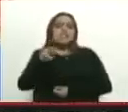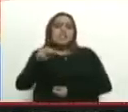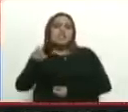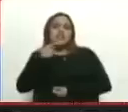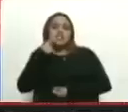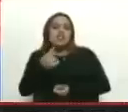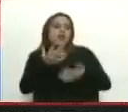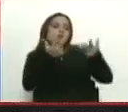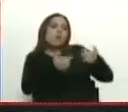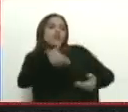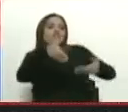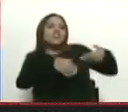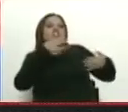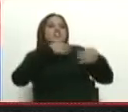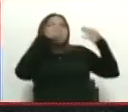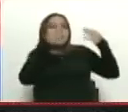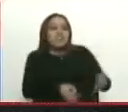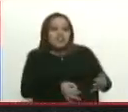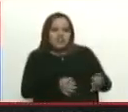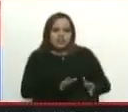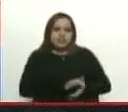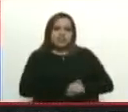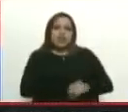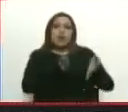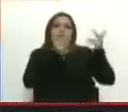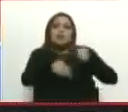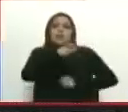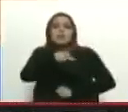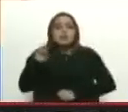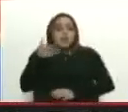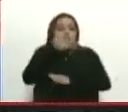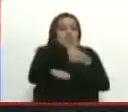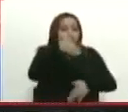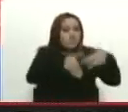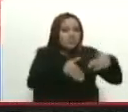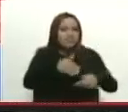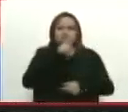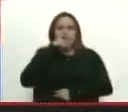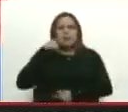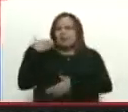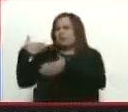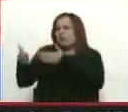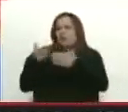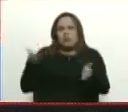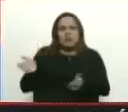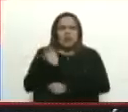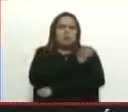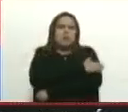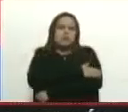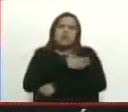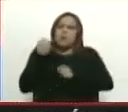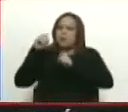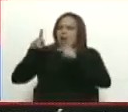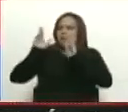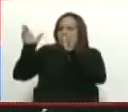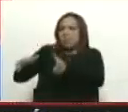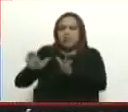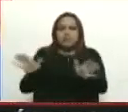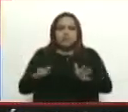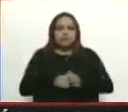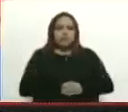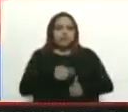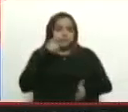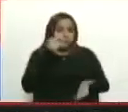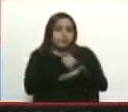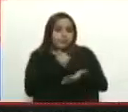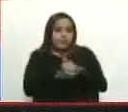cuántos votaron de verdad. ¿Cuántos votaron de verdad? Nombre no. El que sea opositor, que se asuma opositor. Mire, yo creo que ahorita es